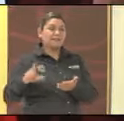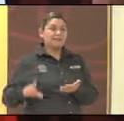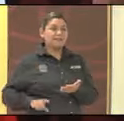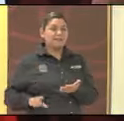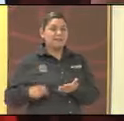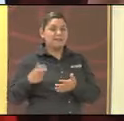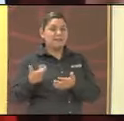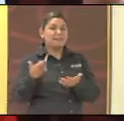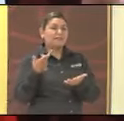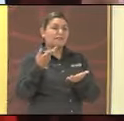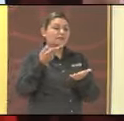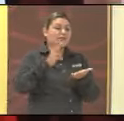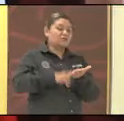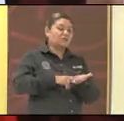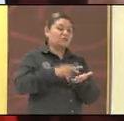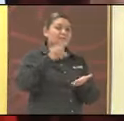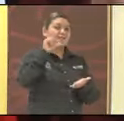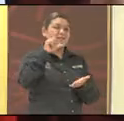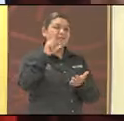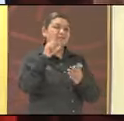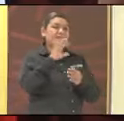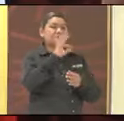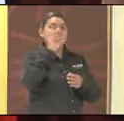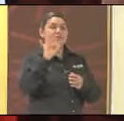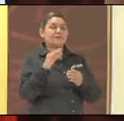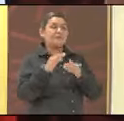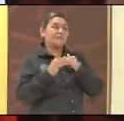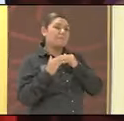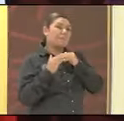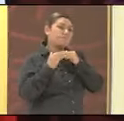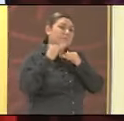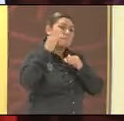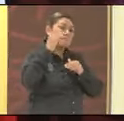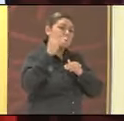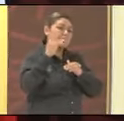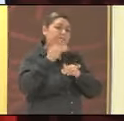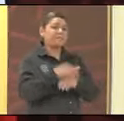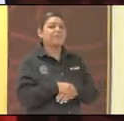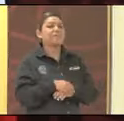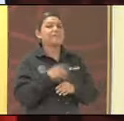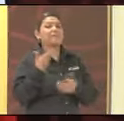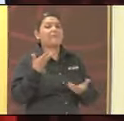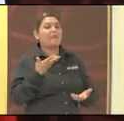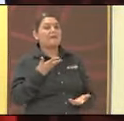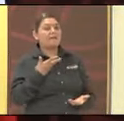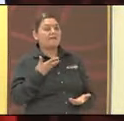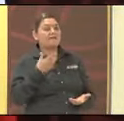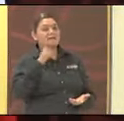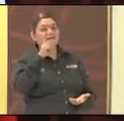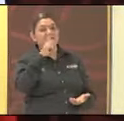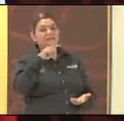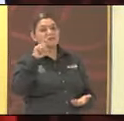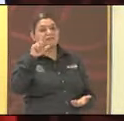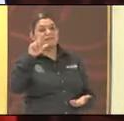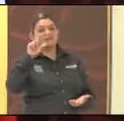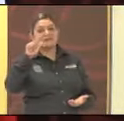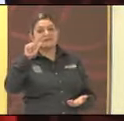se multiplica 17.4 veces más por Nacional Financiera, y entonces tenemos